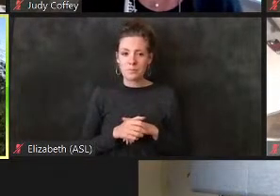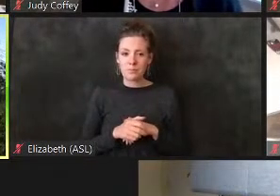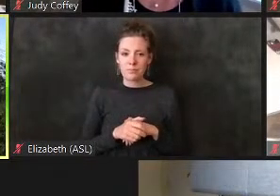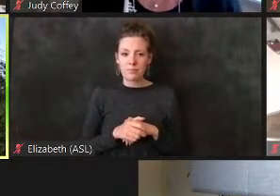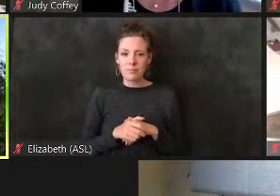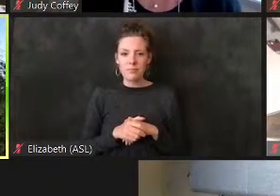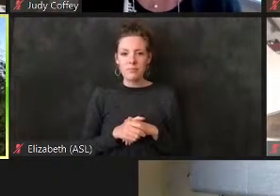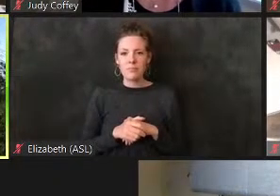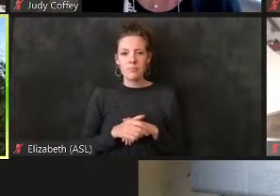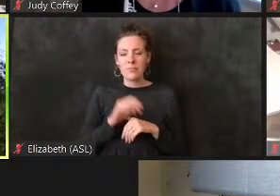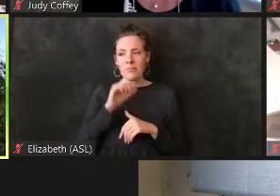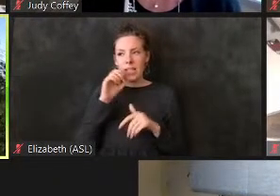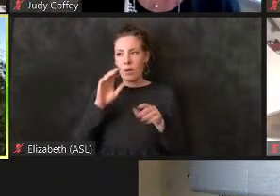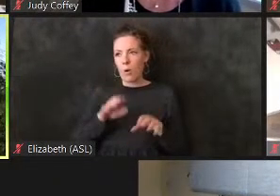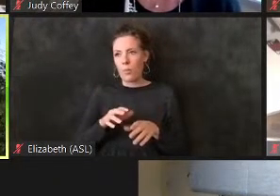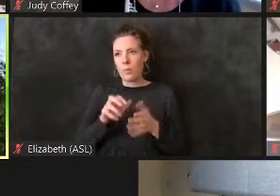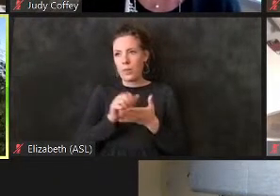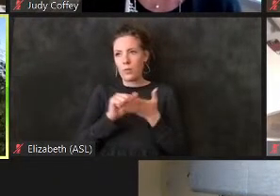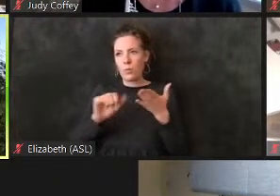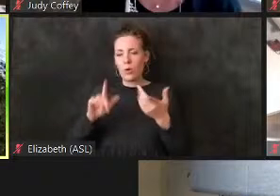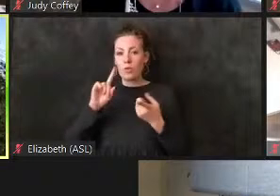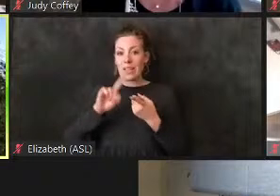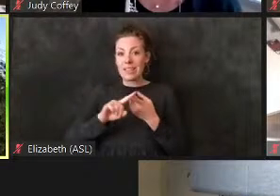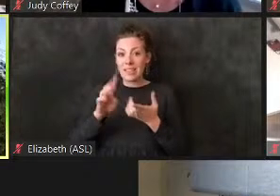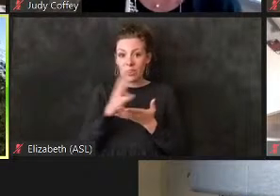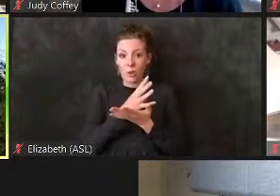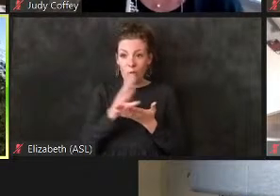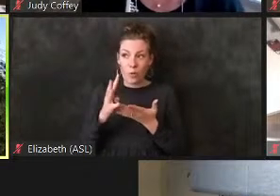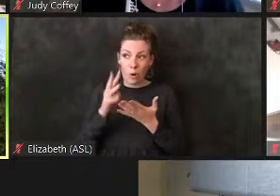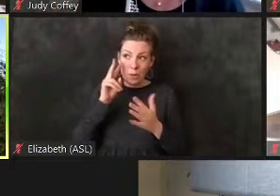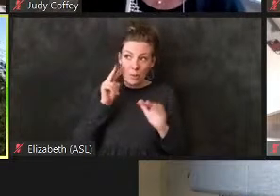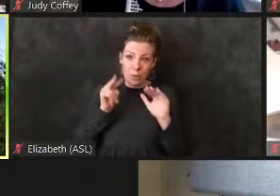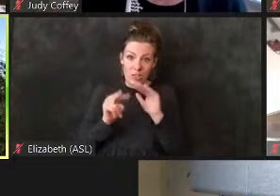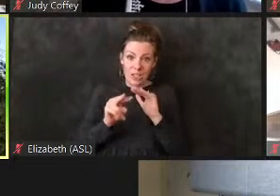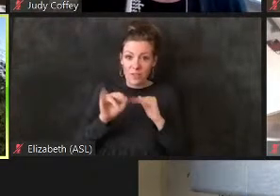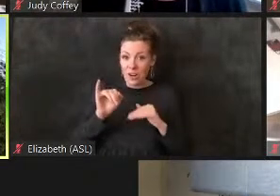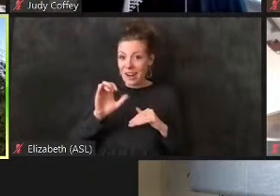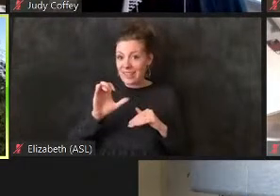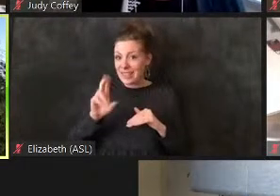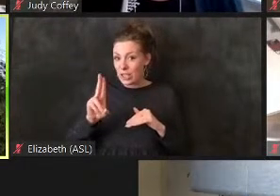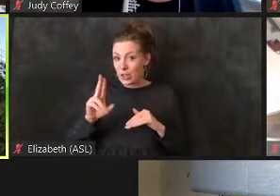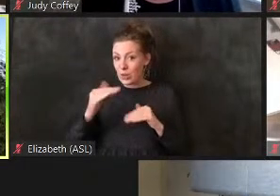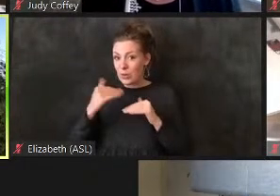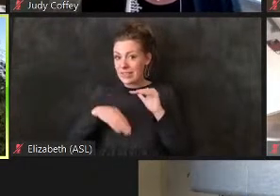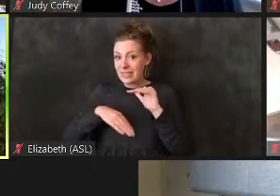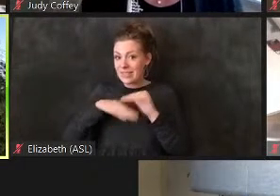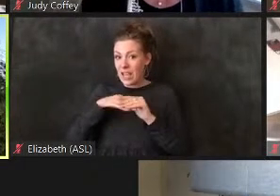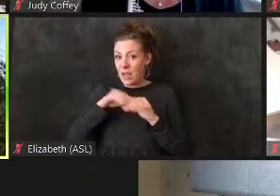estar en cuarentena dentro de casa. Y no se va a levantar hasta que